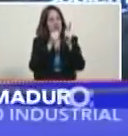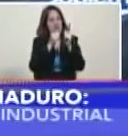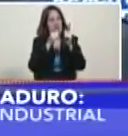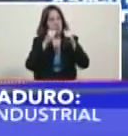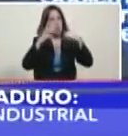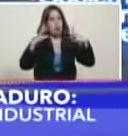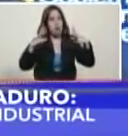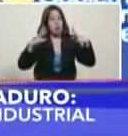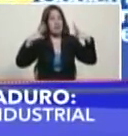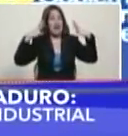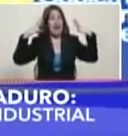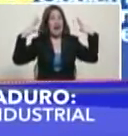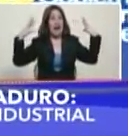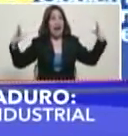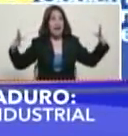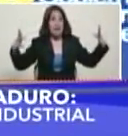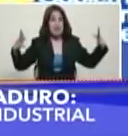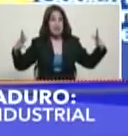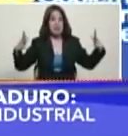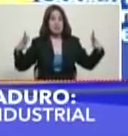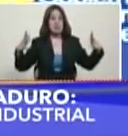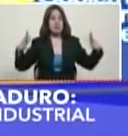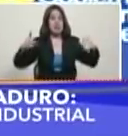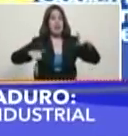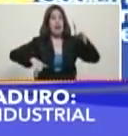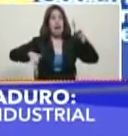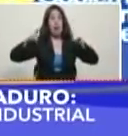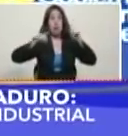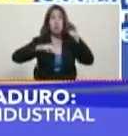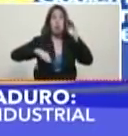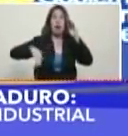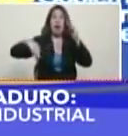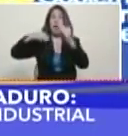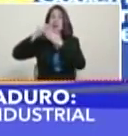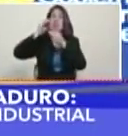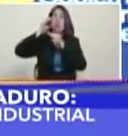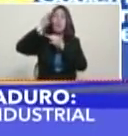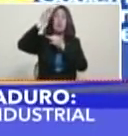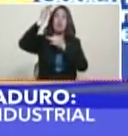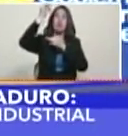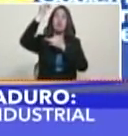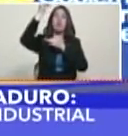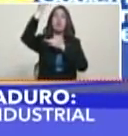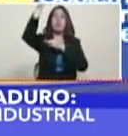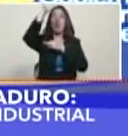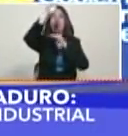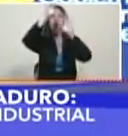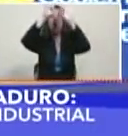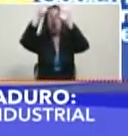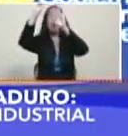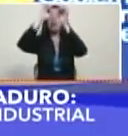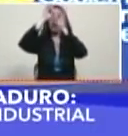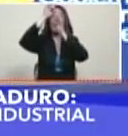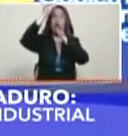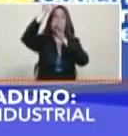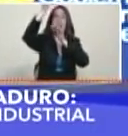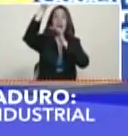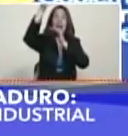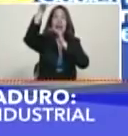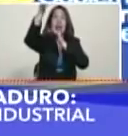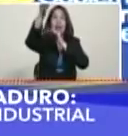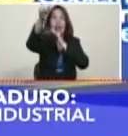y grandes. Algunos alcanzan hasta 90 kilómetros de extensión y